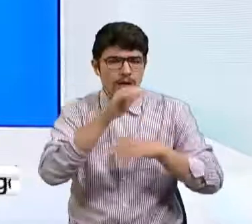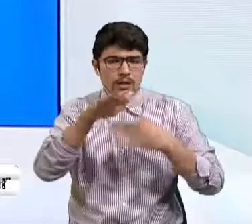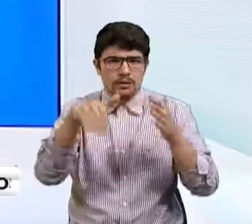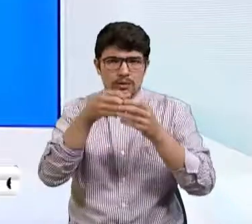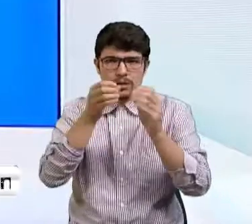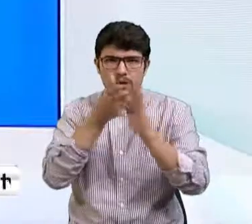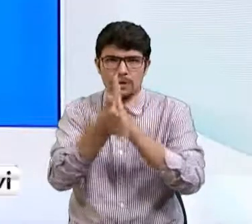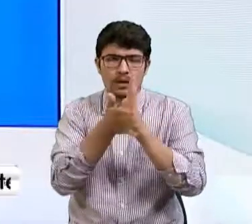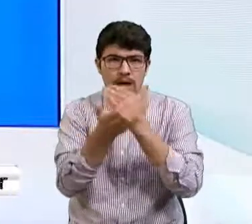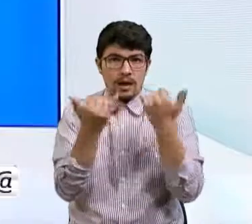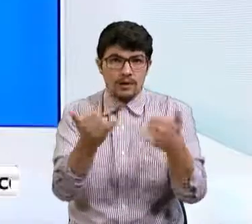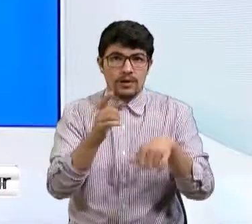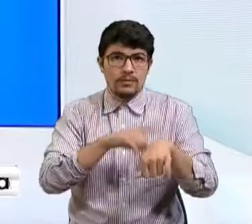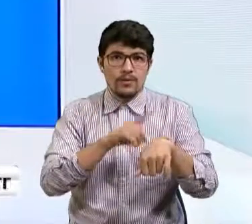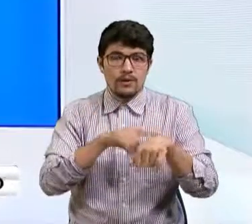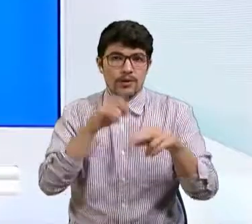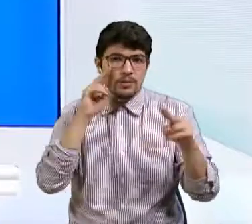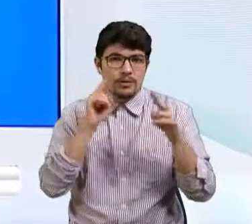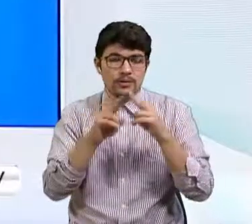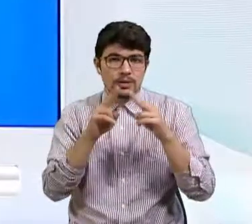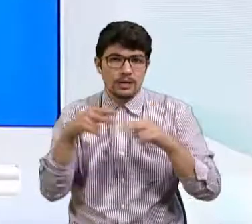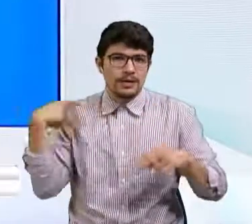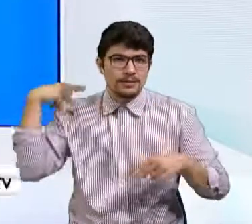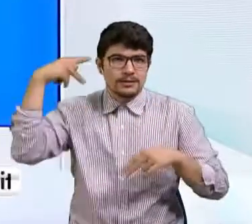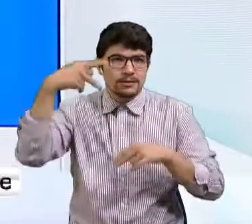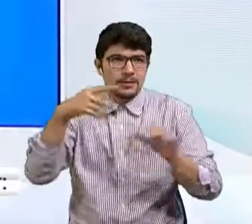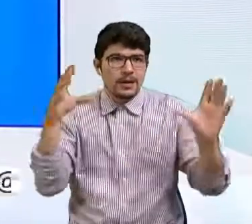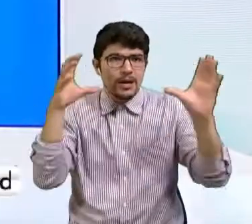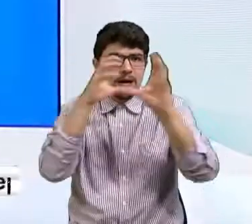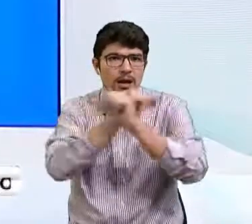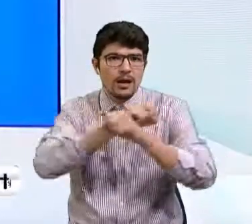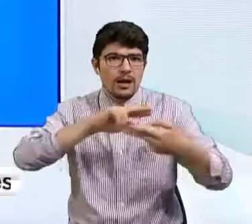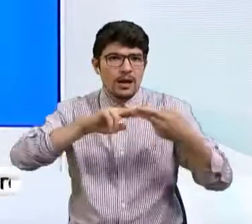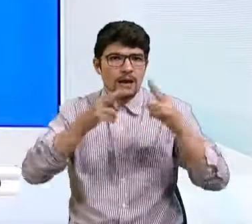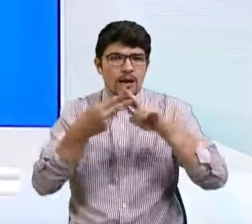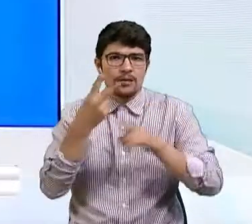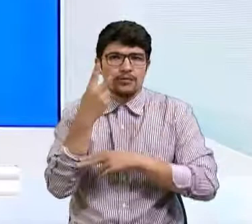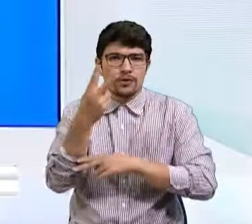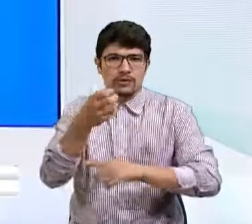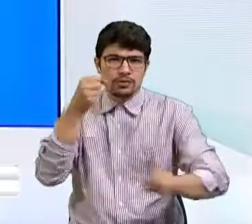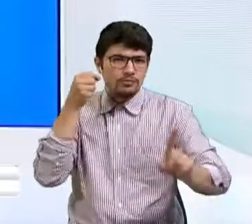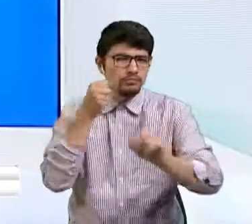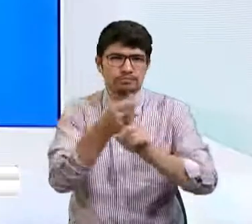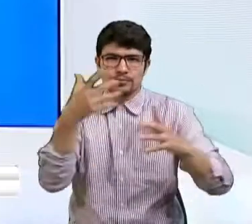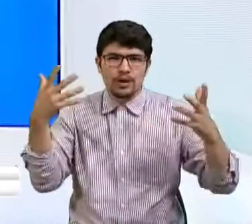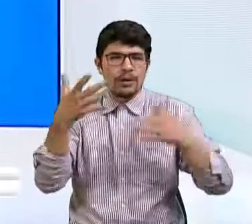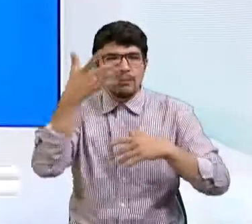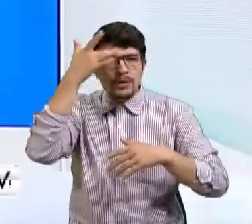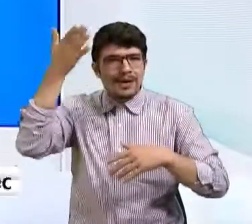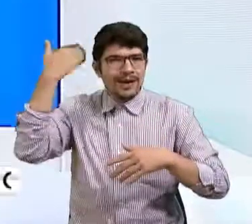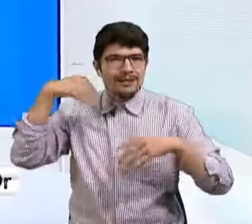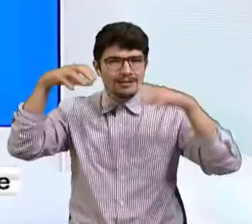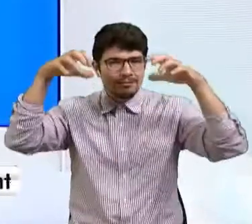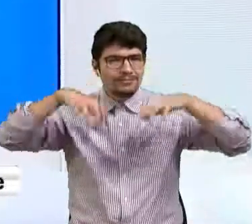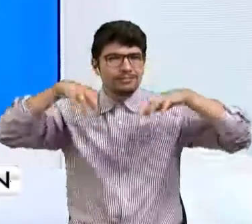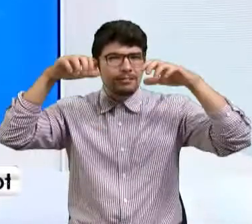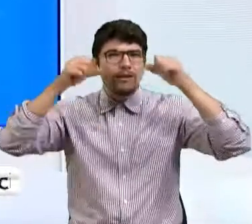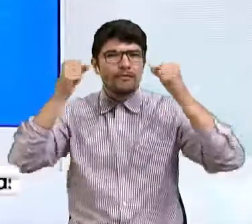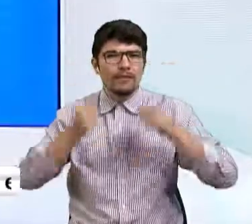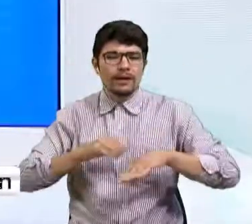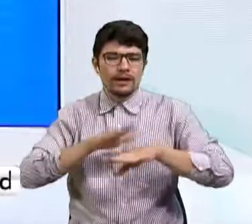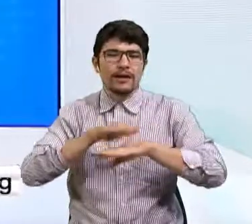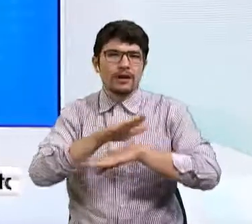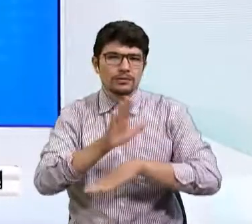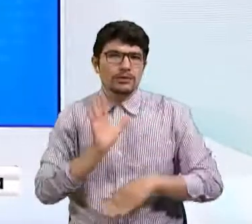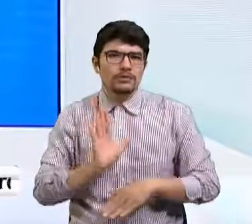y es momento de conocer las historias de la noche que esta vez tienen que ver con dos accidentes provocados por las fuertes lluvias damos paso a nuestro compañero